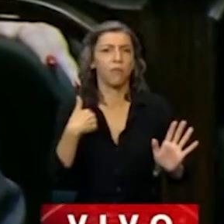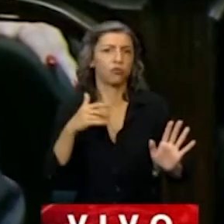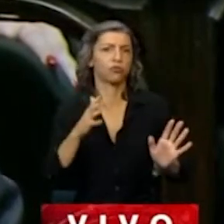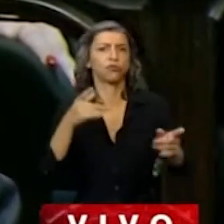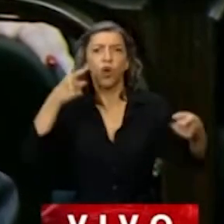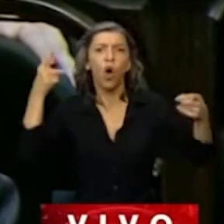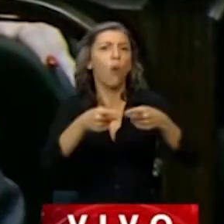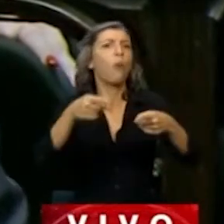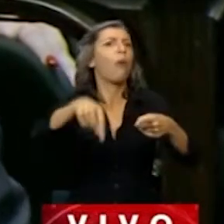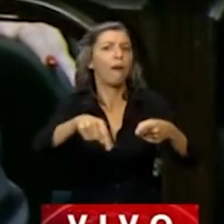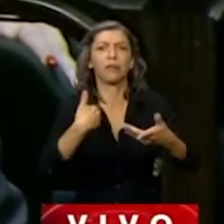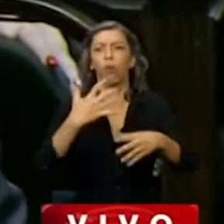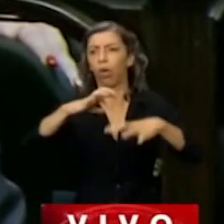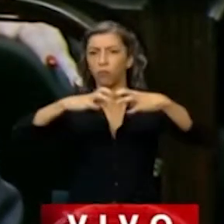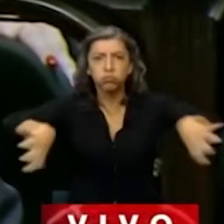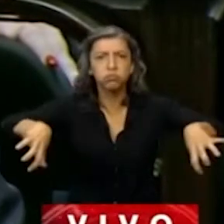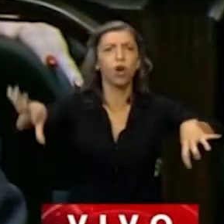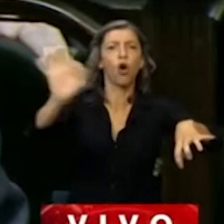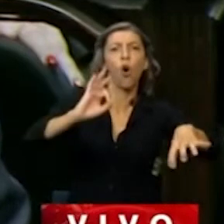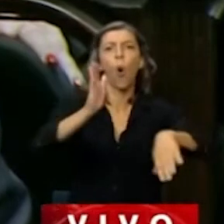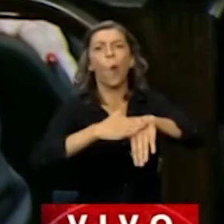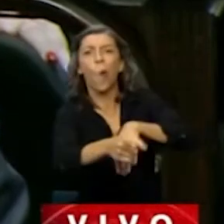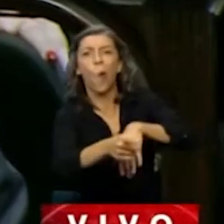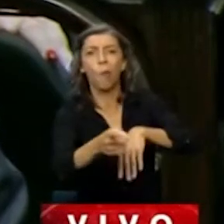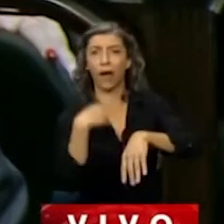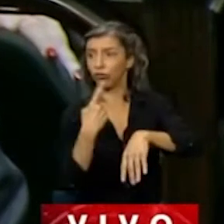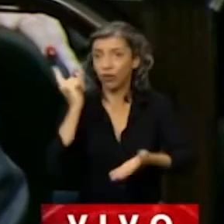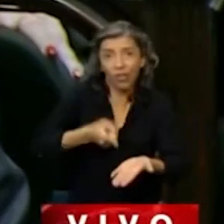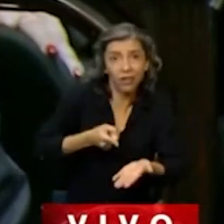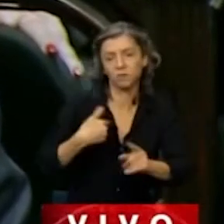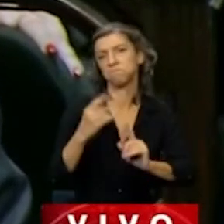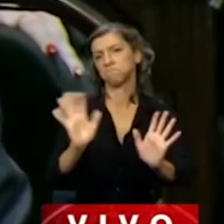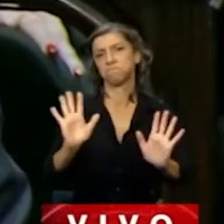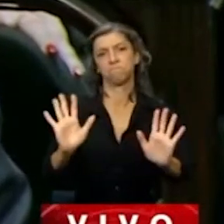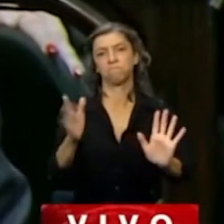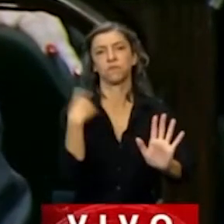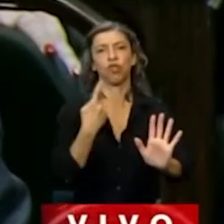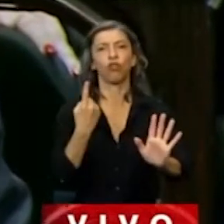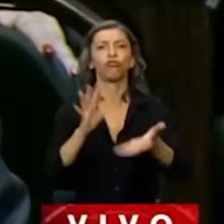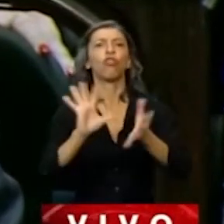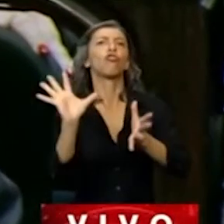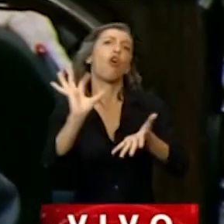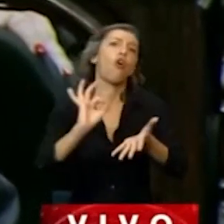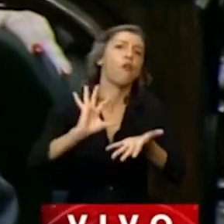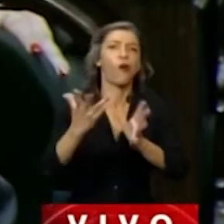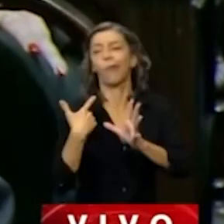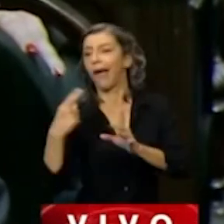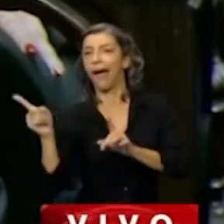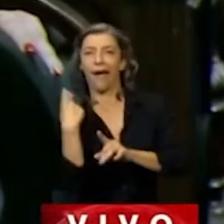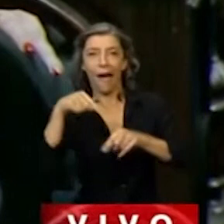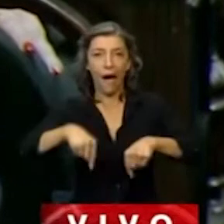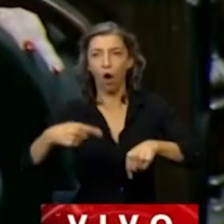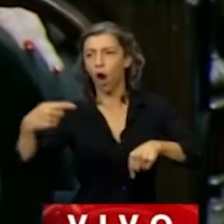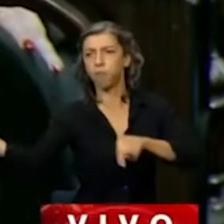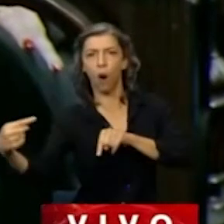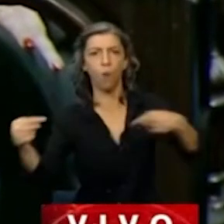de generar más divisiones, asignar culpables y mucho menos convertirse en una tribuna para atacar oposición política, poder